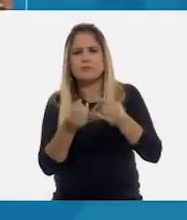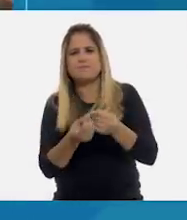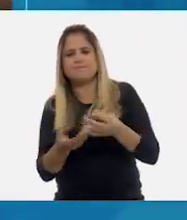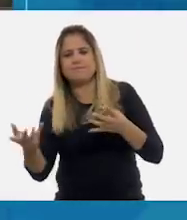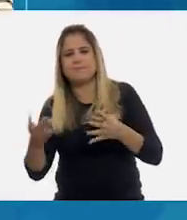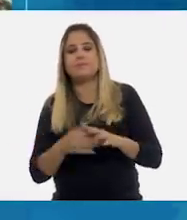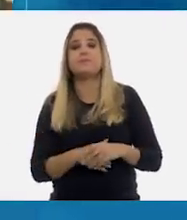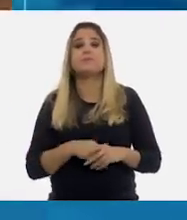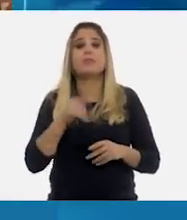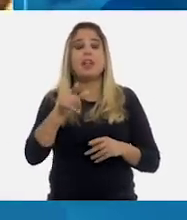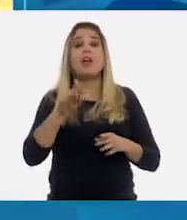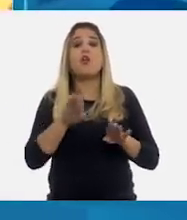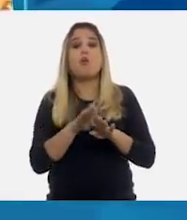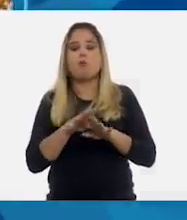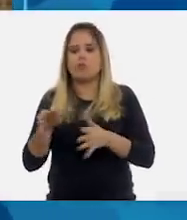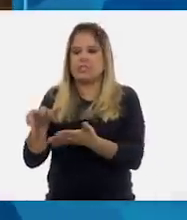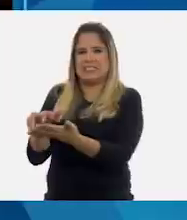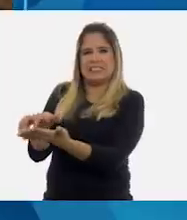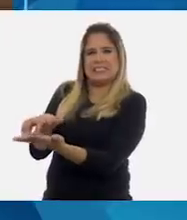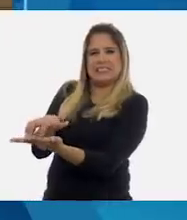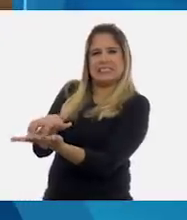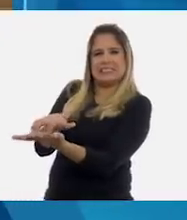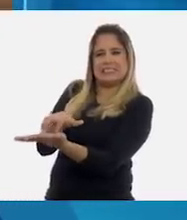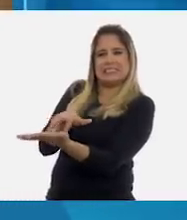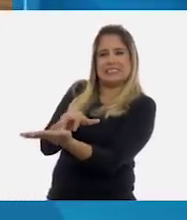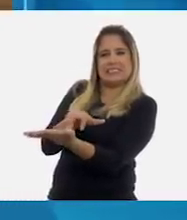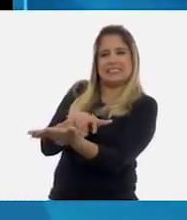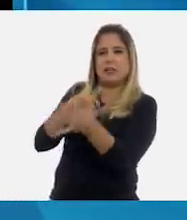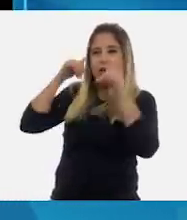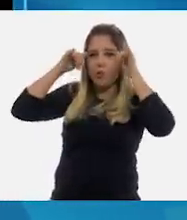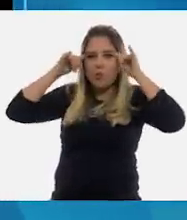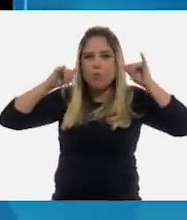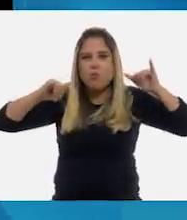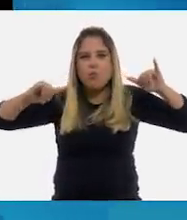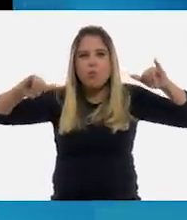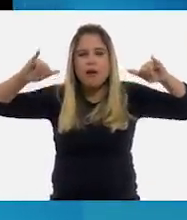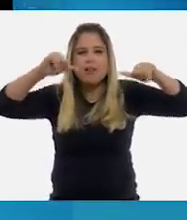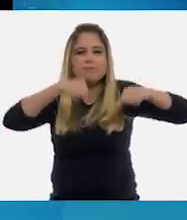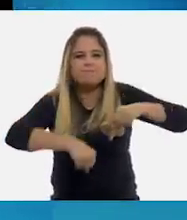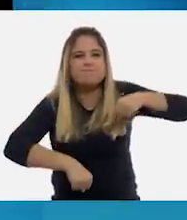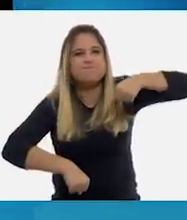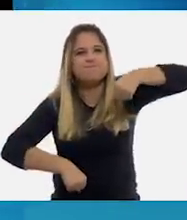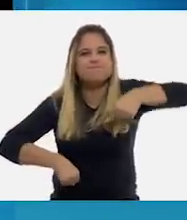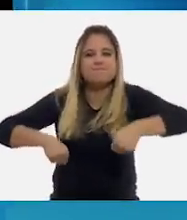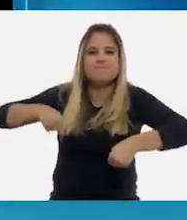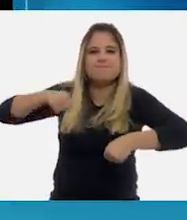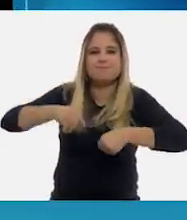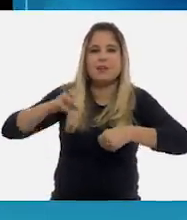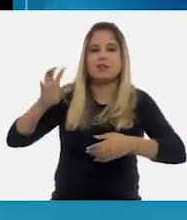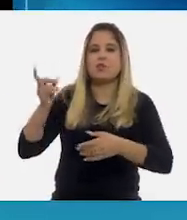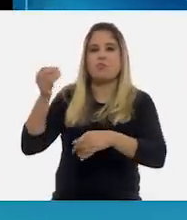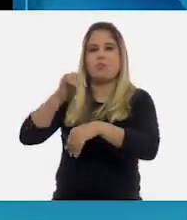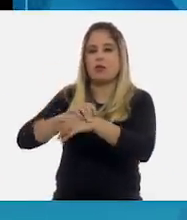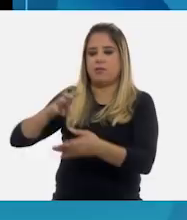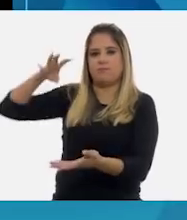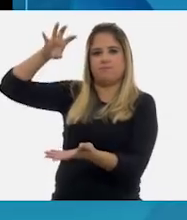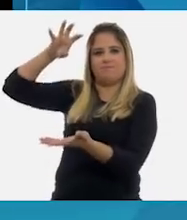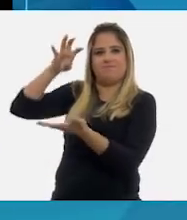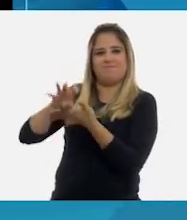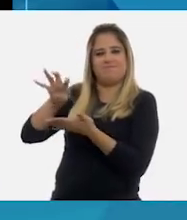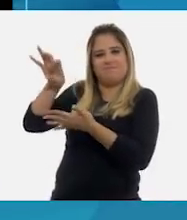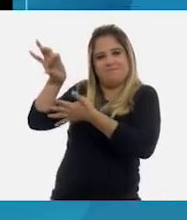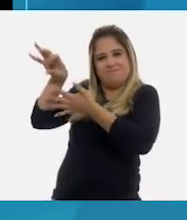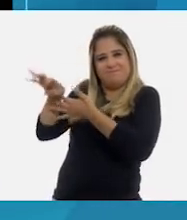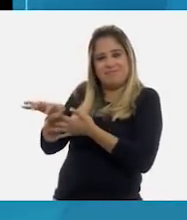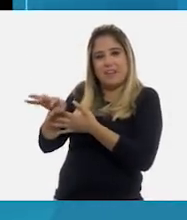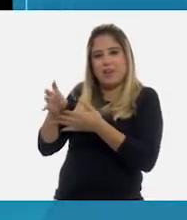El arado funciona así. Primero se tienen que parar dos bueyes iguales. Se pone la yunta encima de los bueyes y ya que